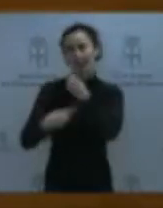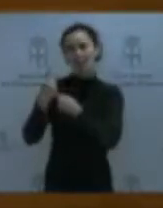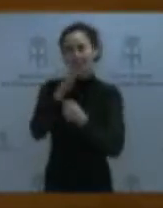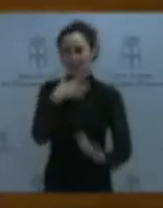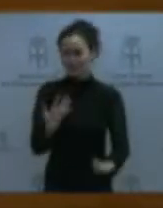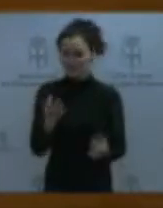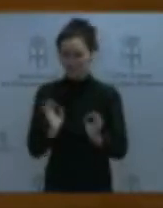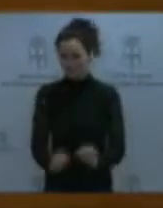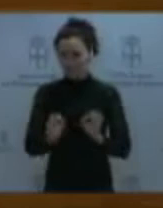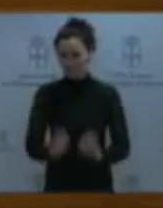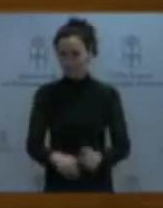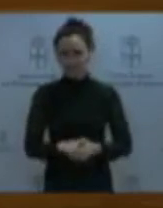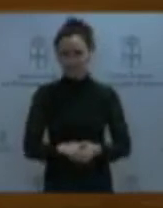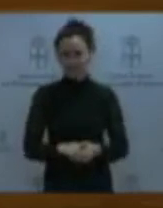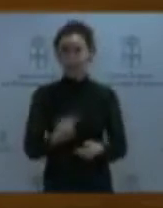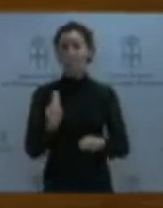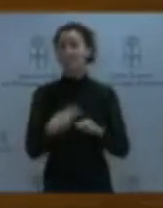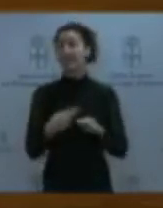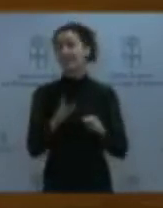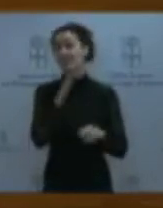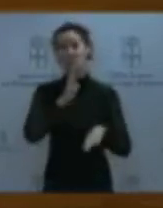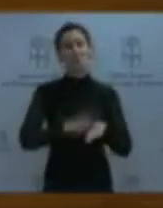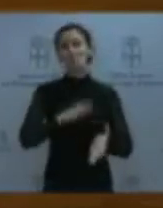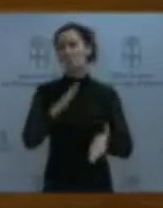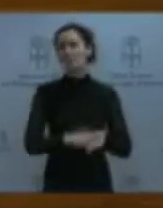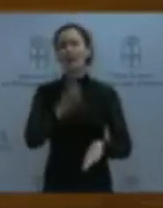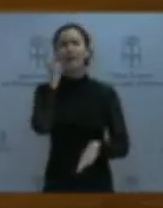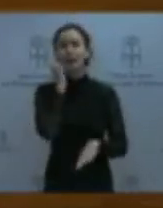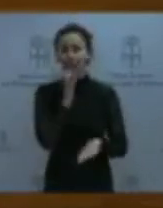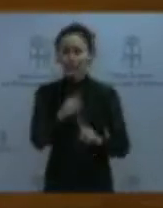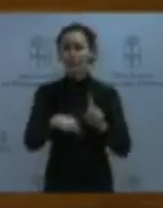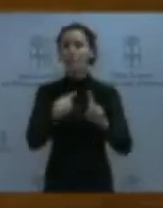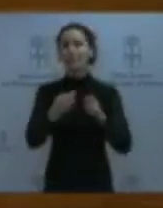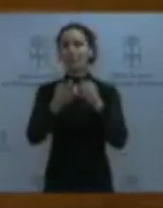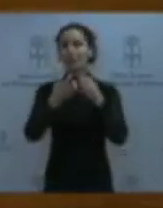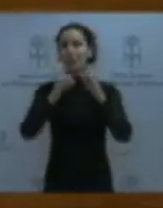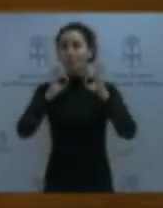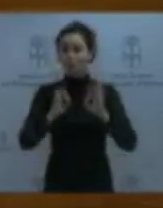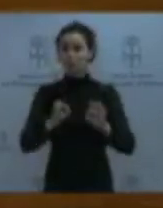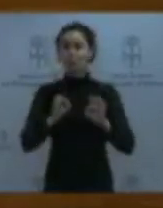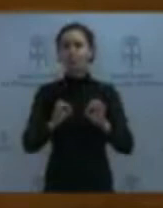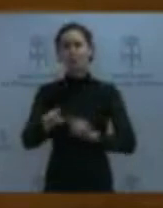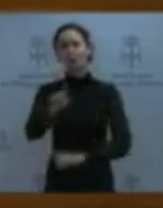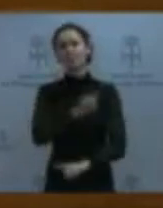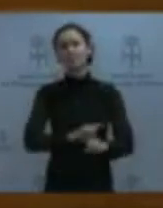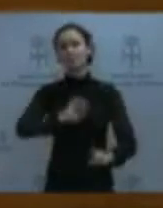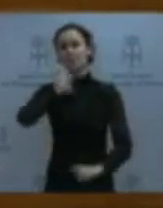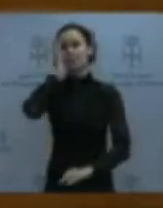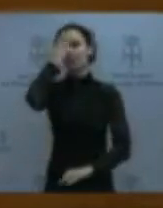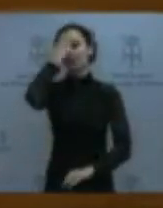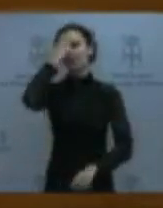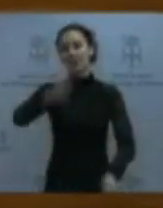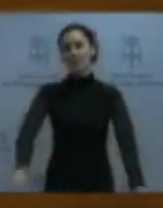Rajoy rompieron España y los españoles. Sus políticas de austeridad quebraron la columna vertebral de